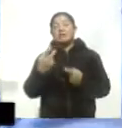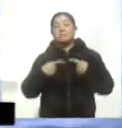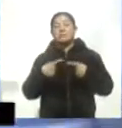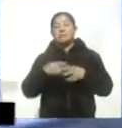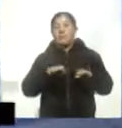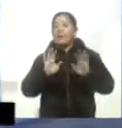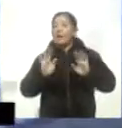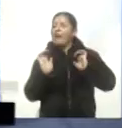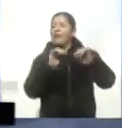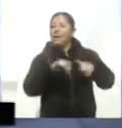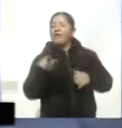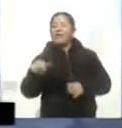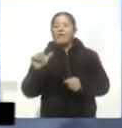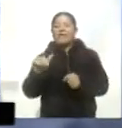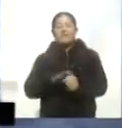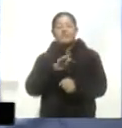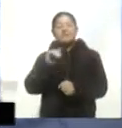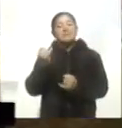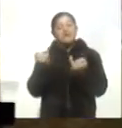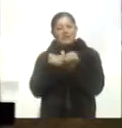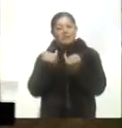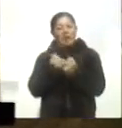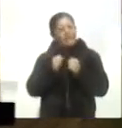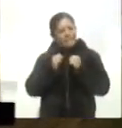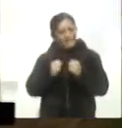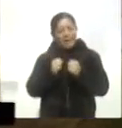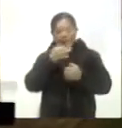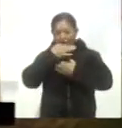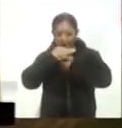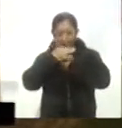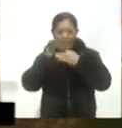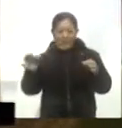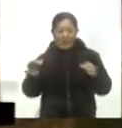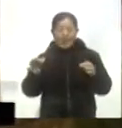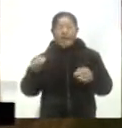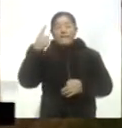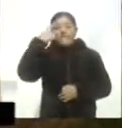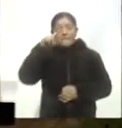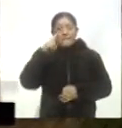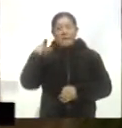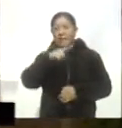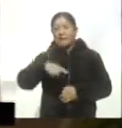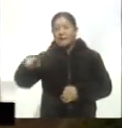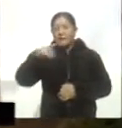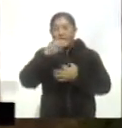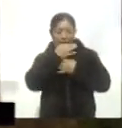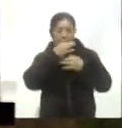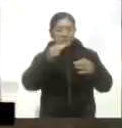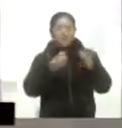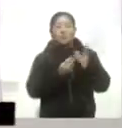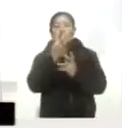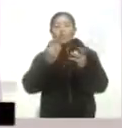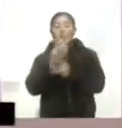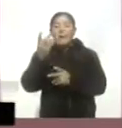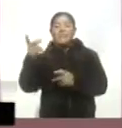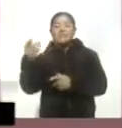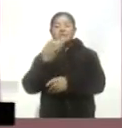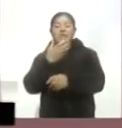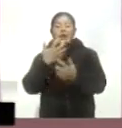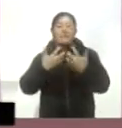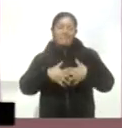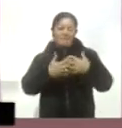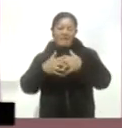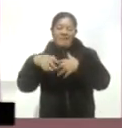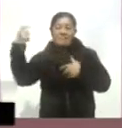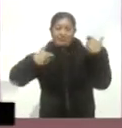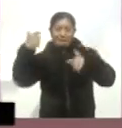la administración estatal fortalece la estrategia de promoción del estado para confirmar la llegada de nuevas inversiones. Y